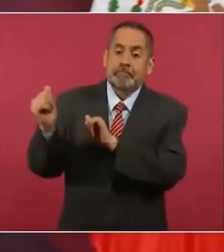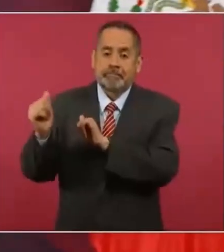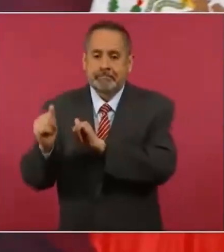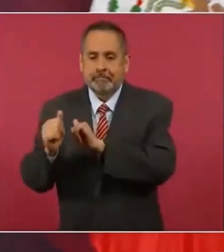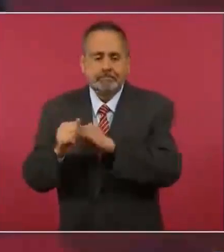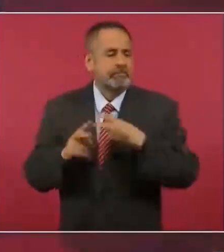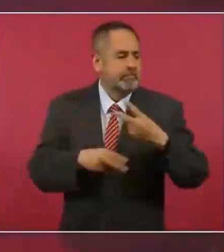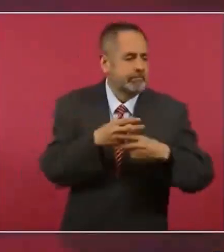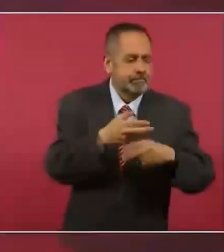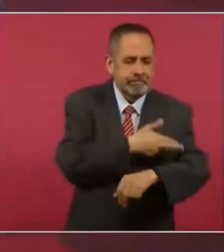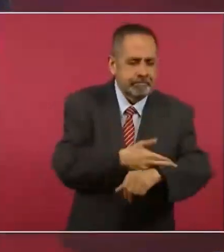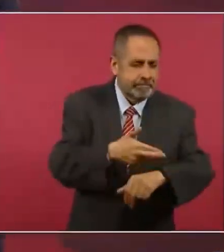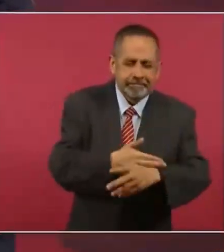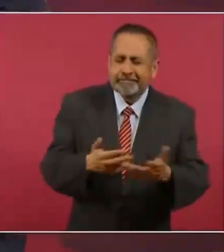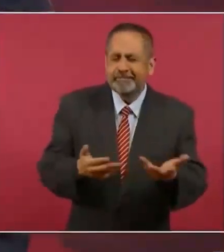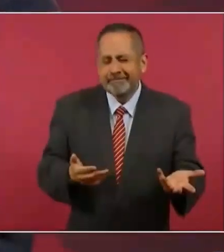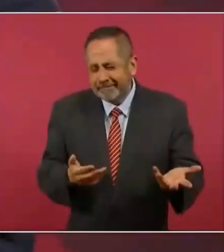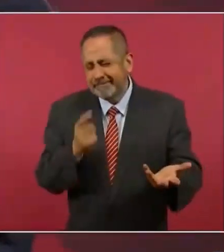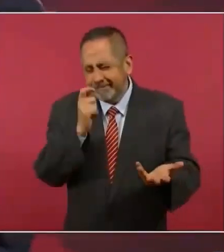Pero esto es